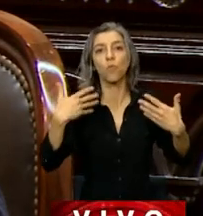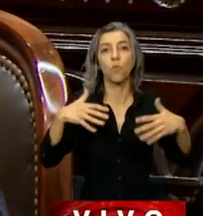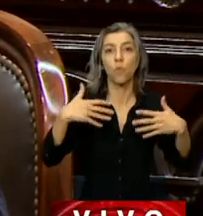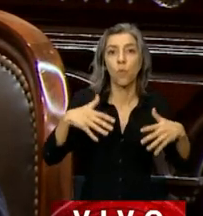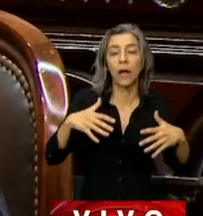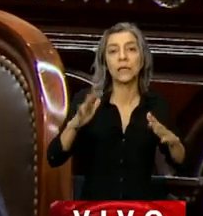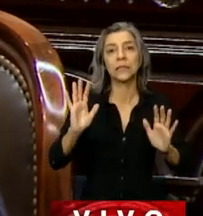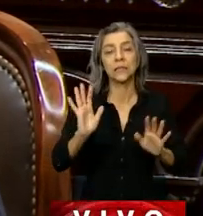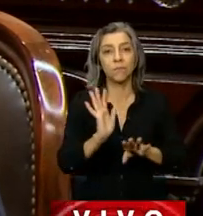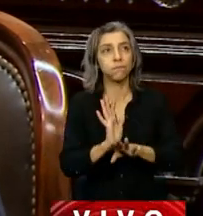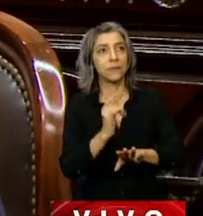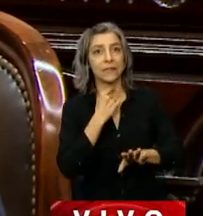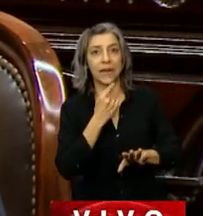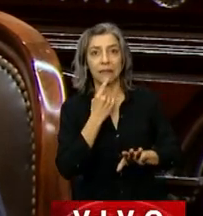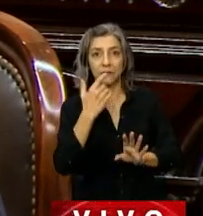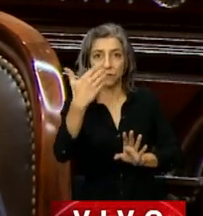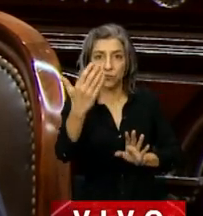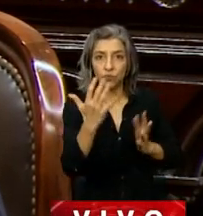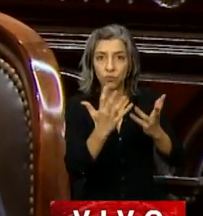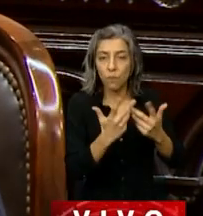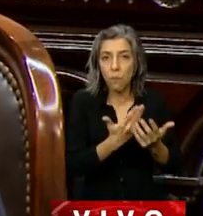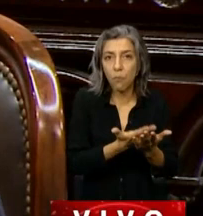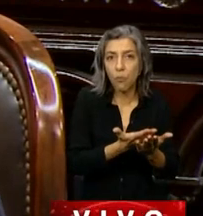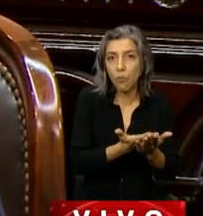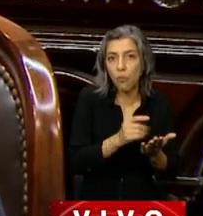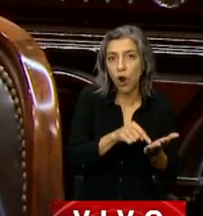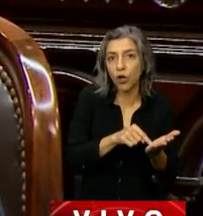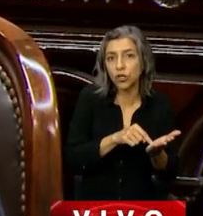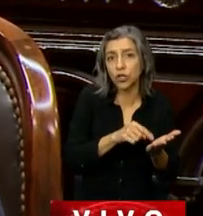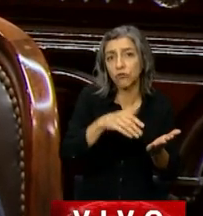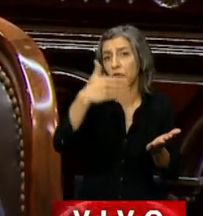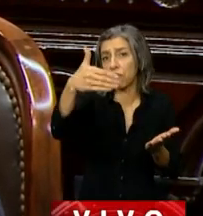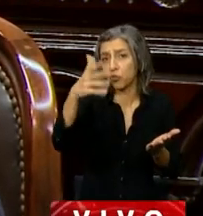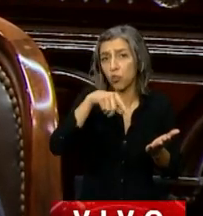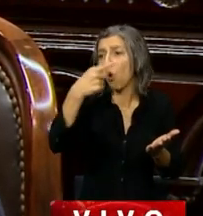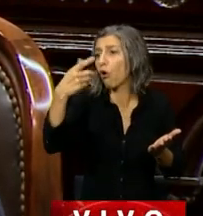a capricho y a merced de una mayoría circunstancial